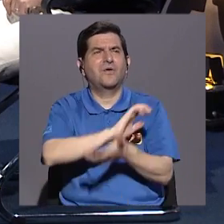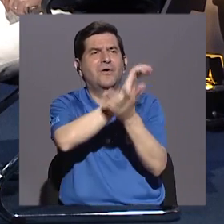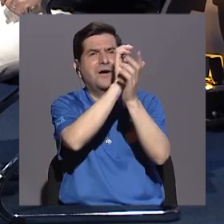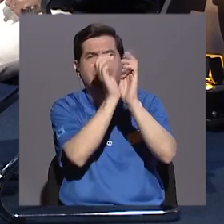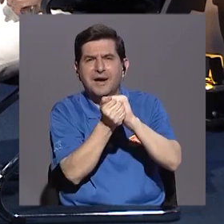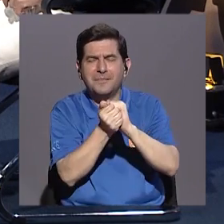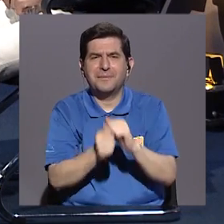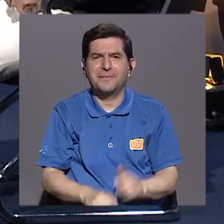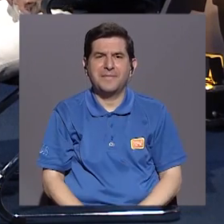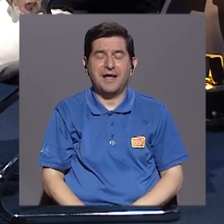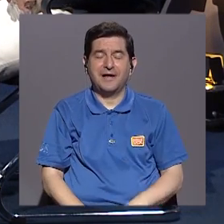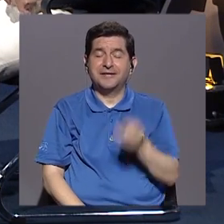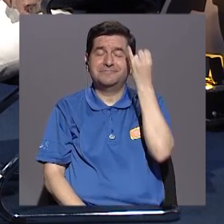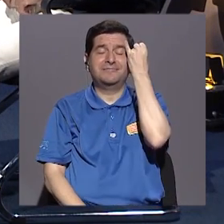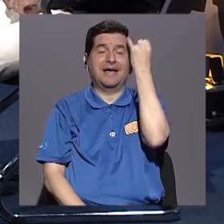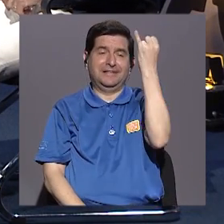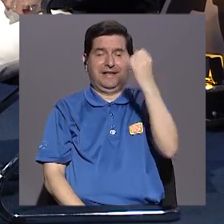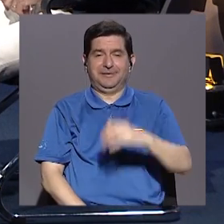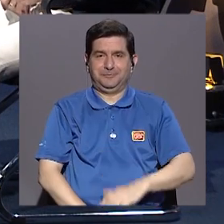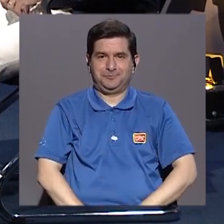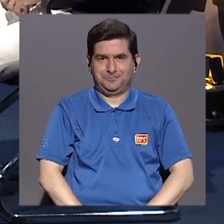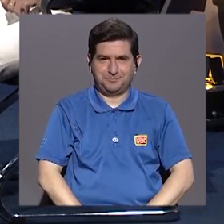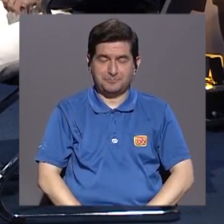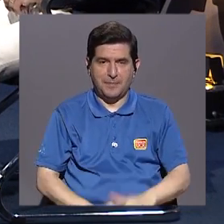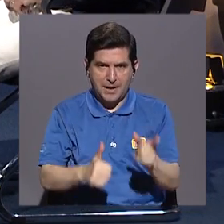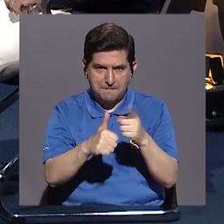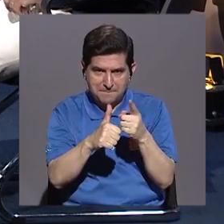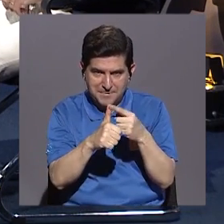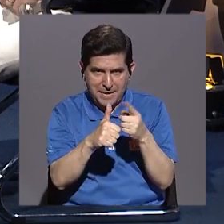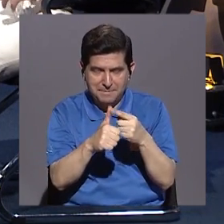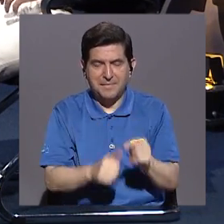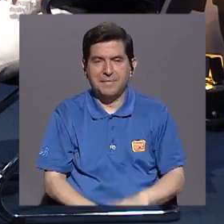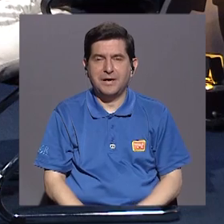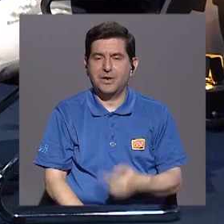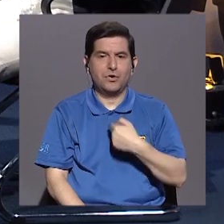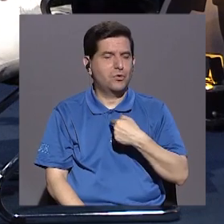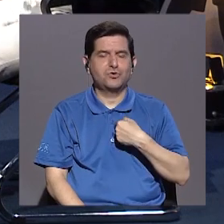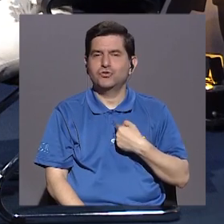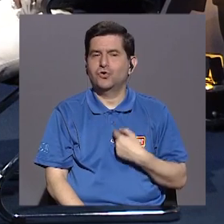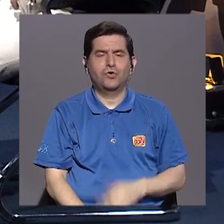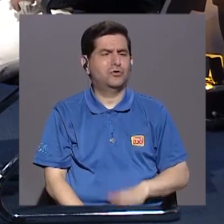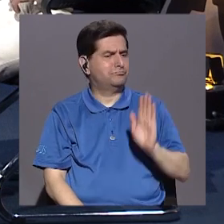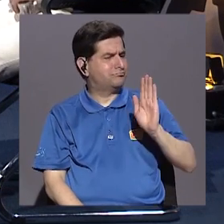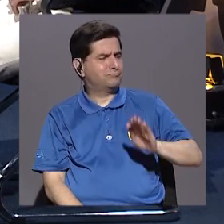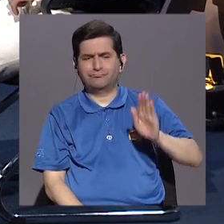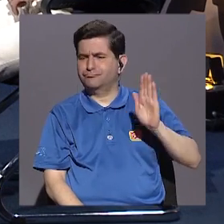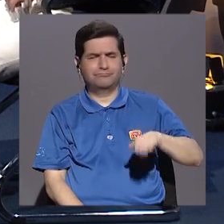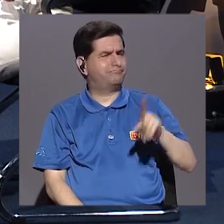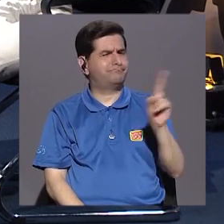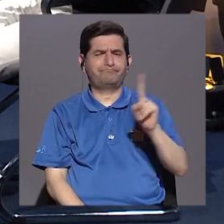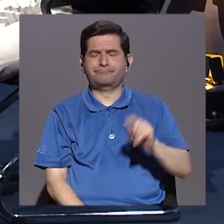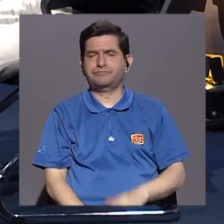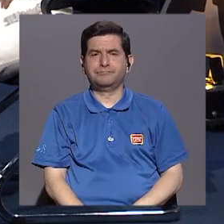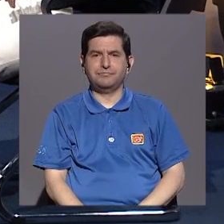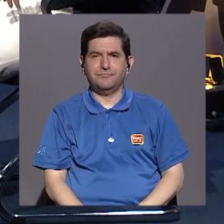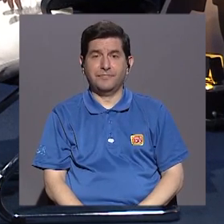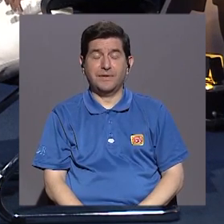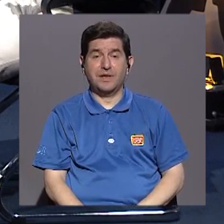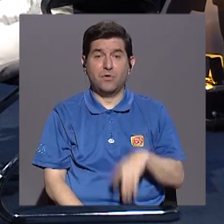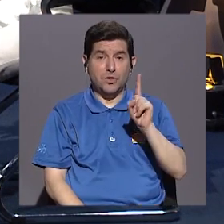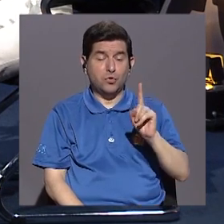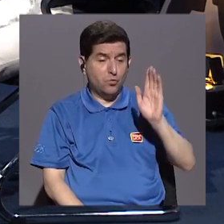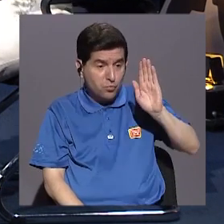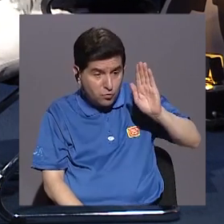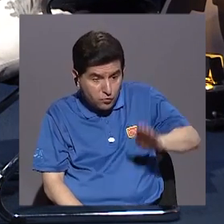como decimos popularmente el chip primero ya no debo estar bajando el pedal tanto porque cada uno de esos